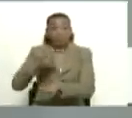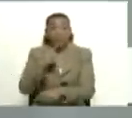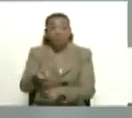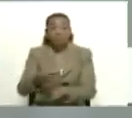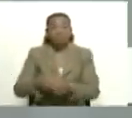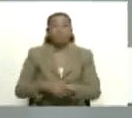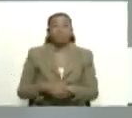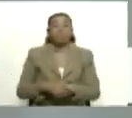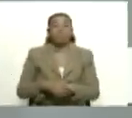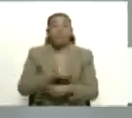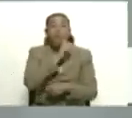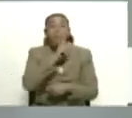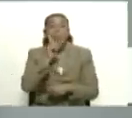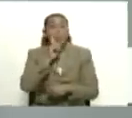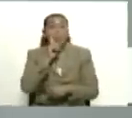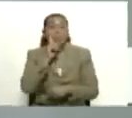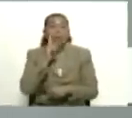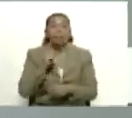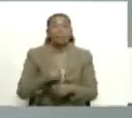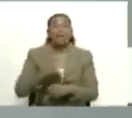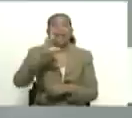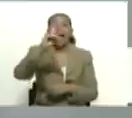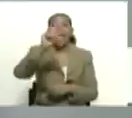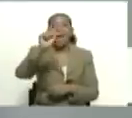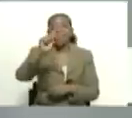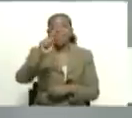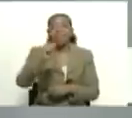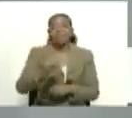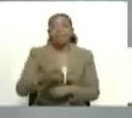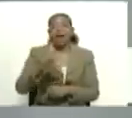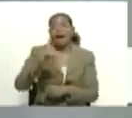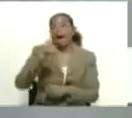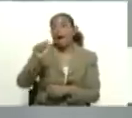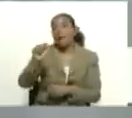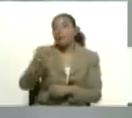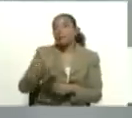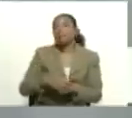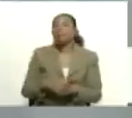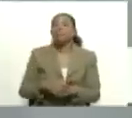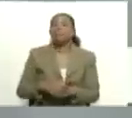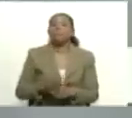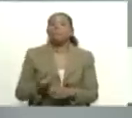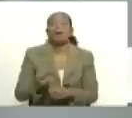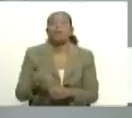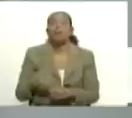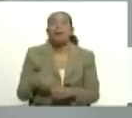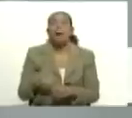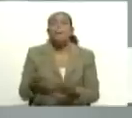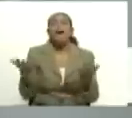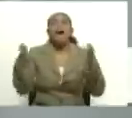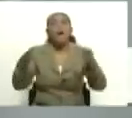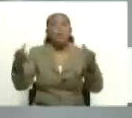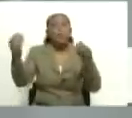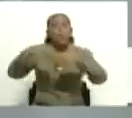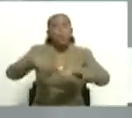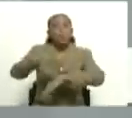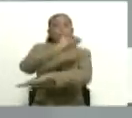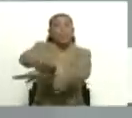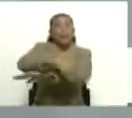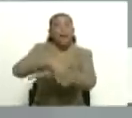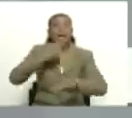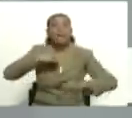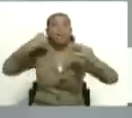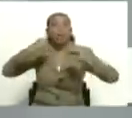Era este diputado de Acción Democrática quien organizaba la convocatoria para la gran sesión de calle